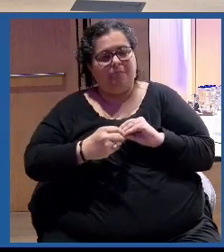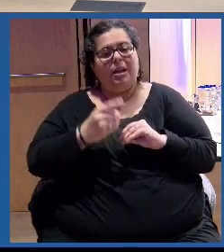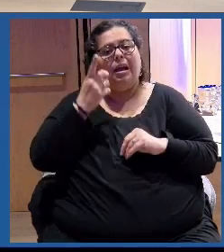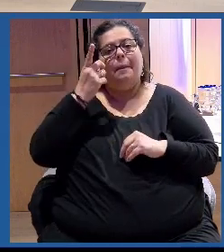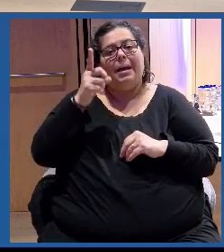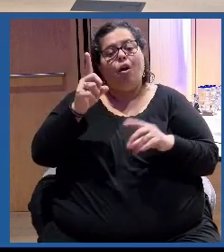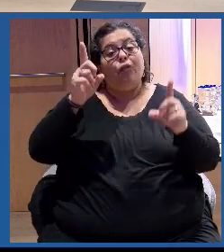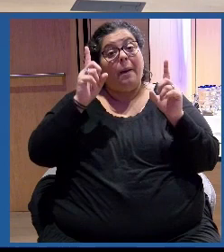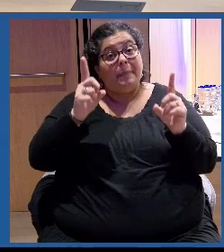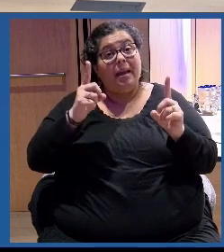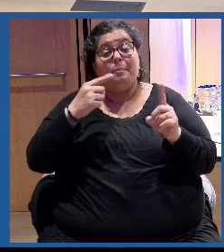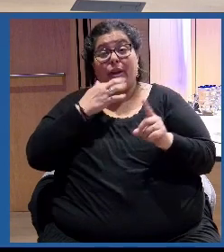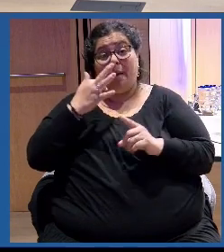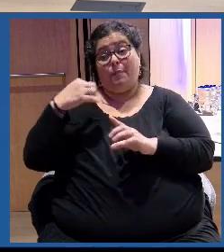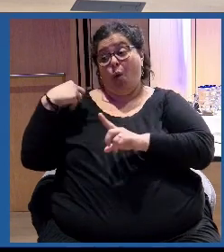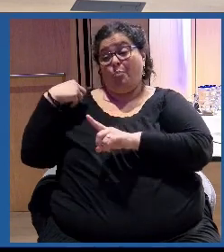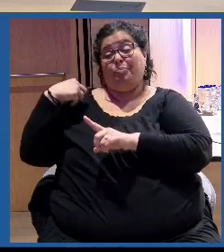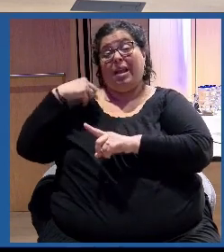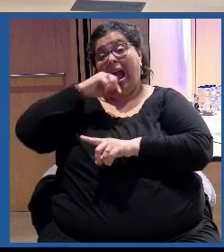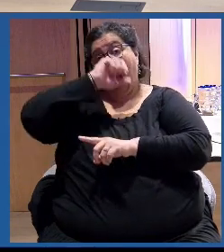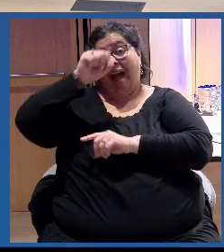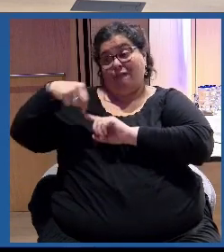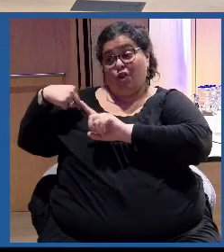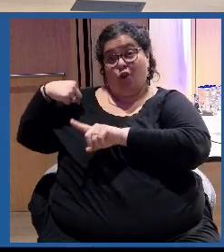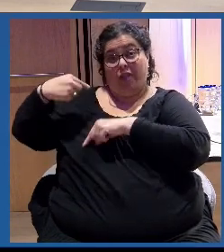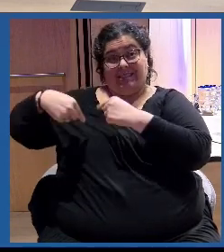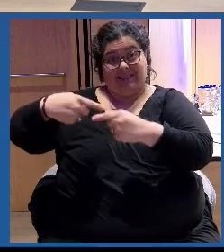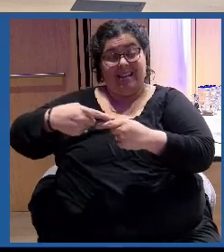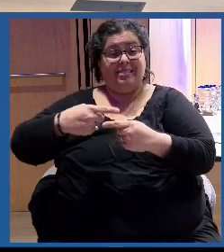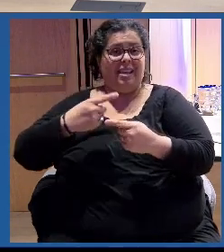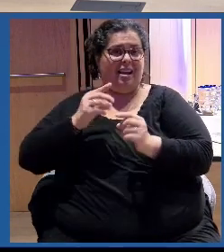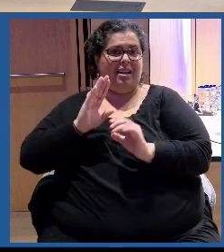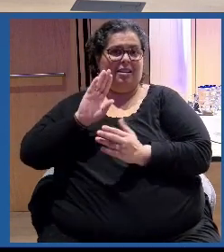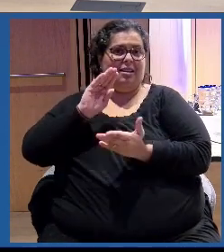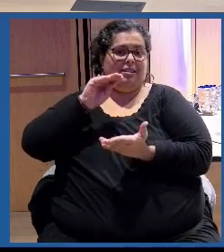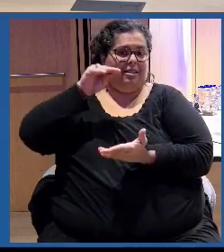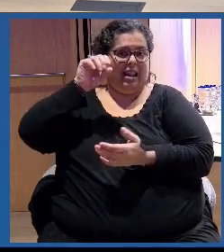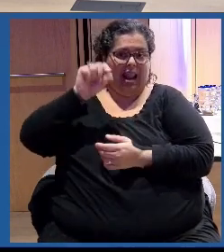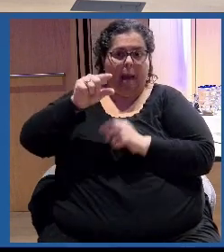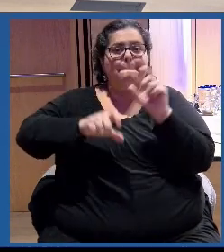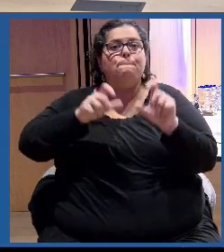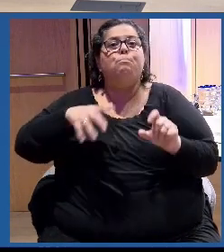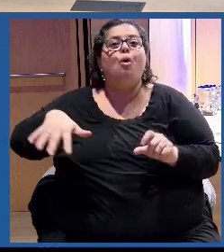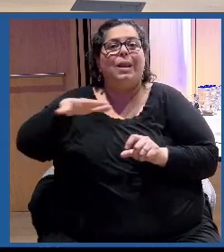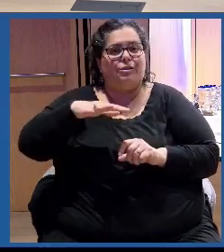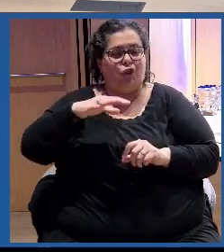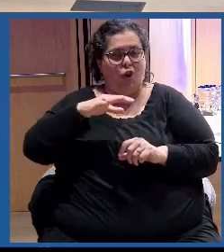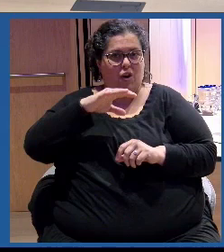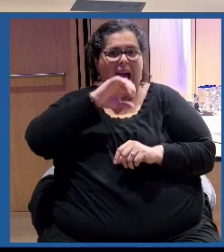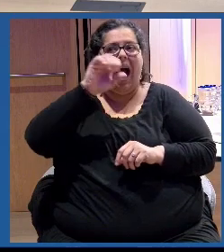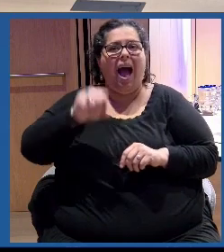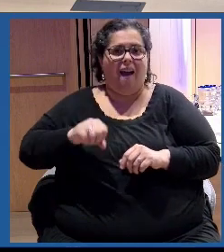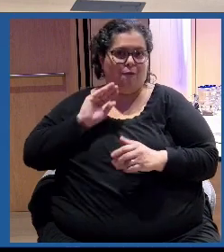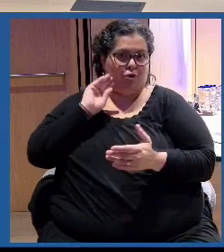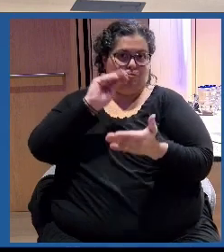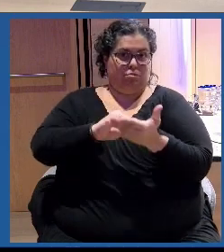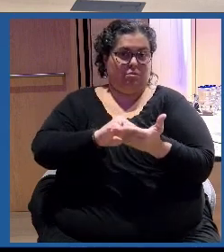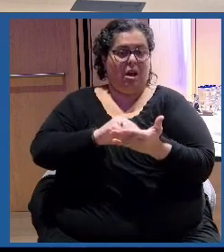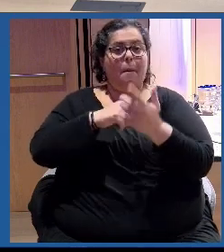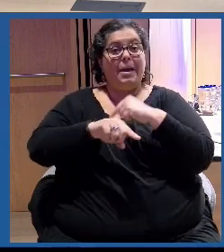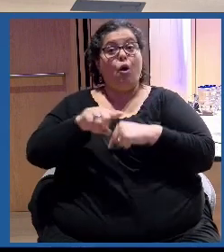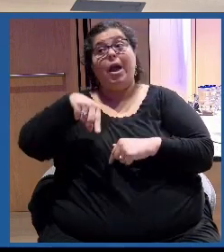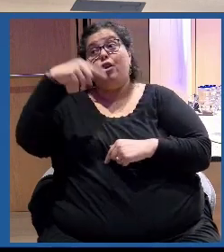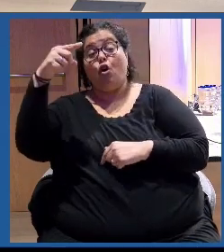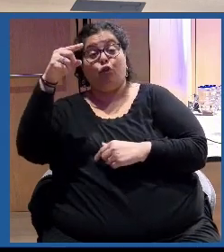de afrodescendencia, que fue autodefinido por la población afro, eso es bien importante. En otros países, por ejemplo